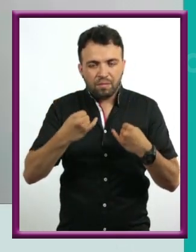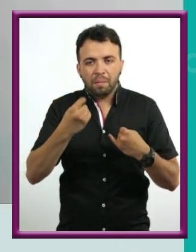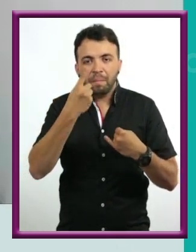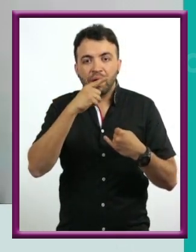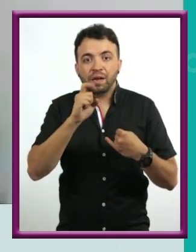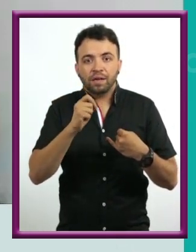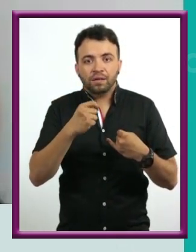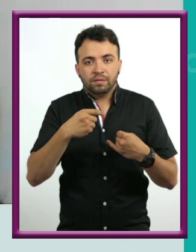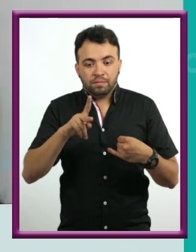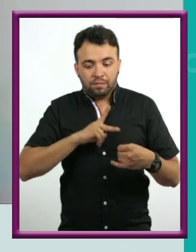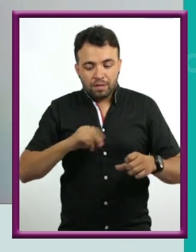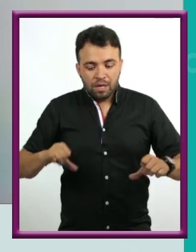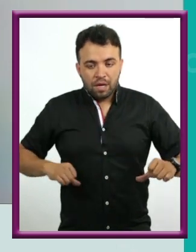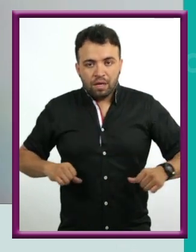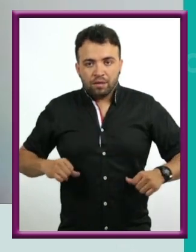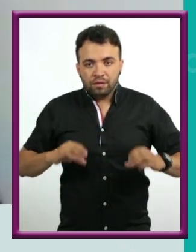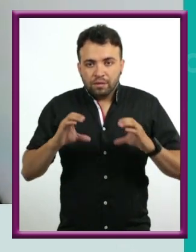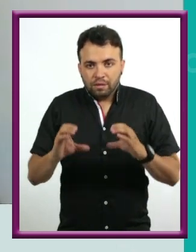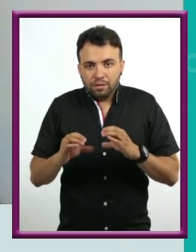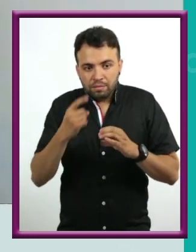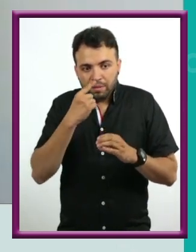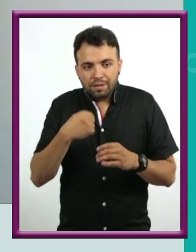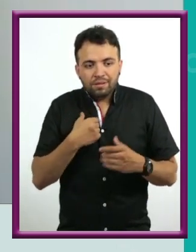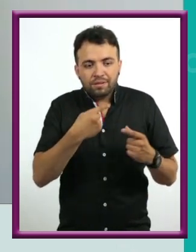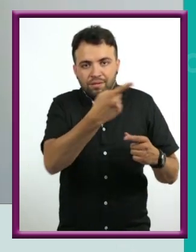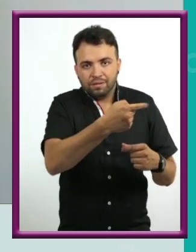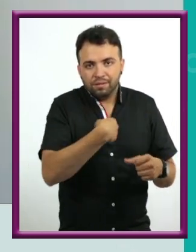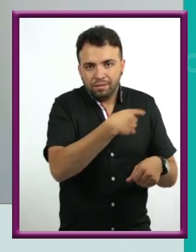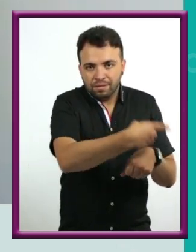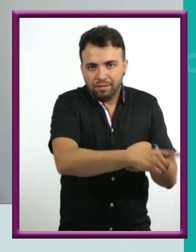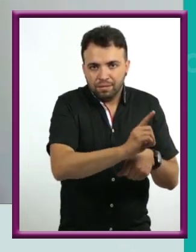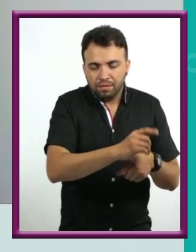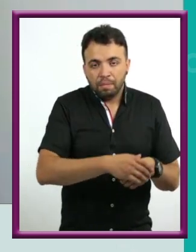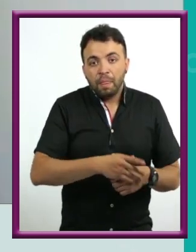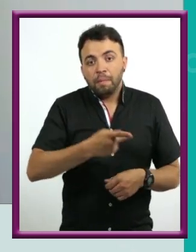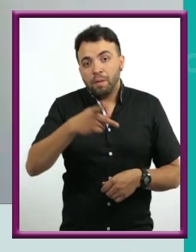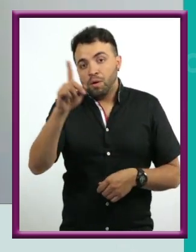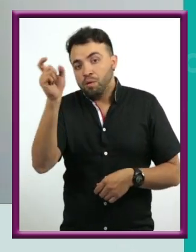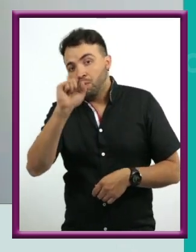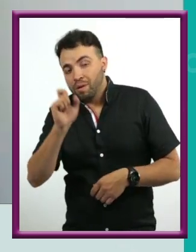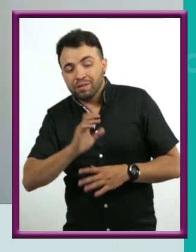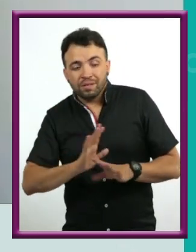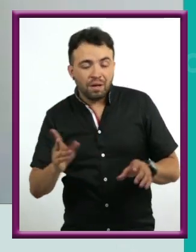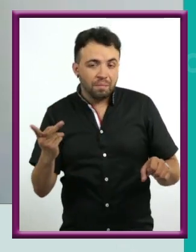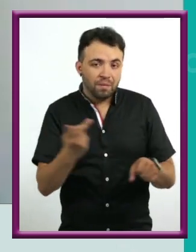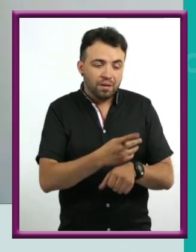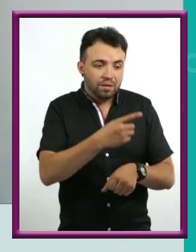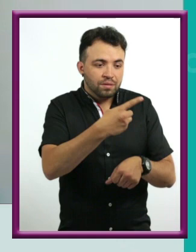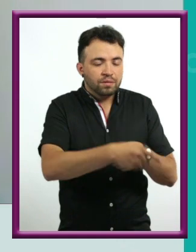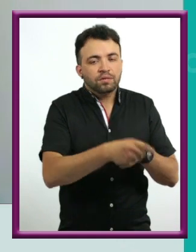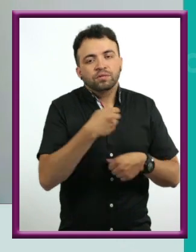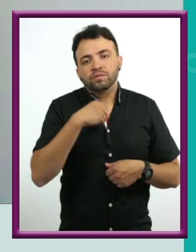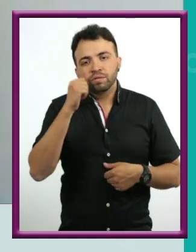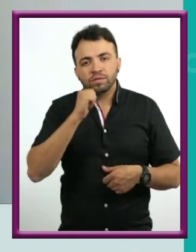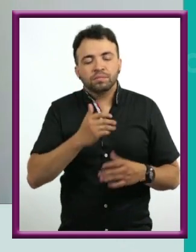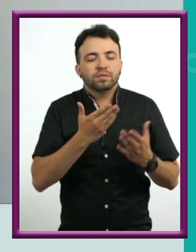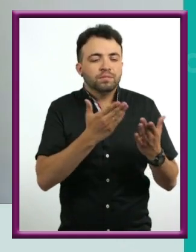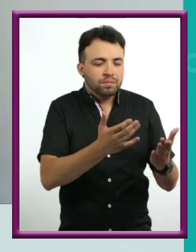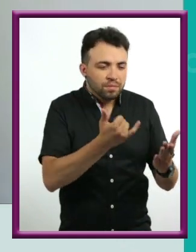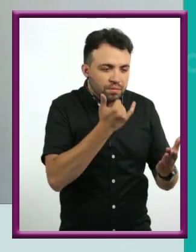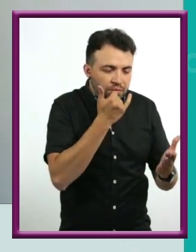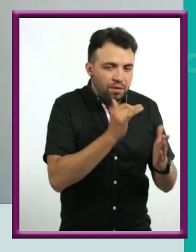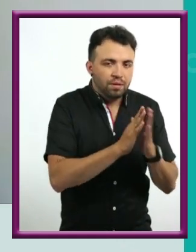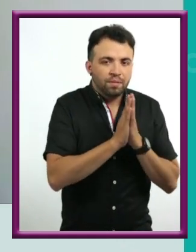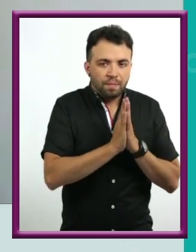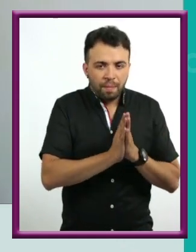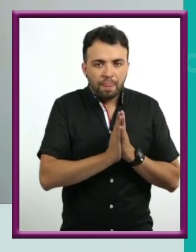para dañar lo menos posible a los demás. Sin embargo, cuando llega a pasar algo que afecta a las personas, primero pido mis